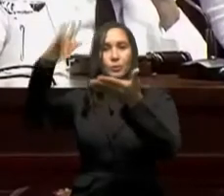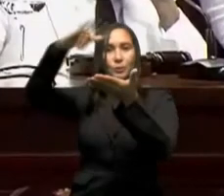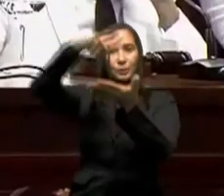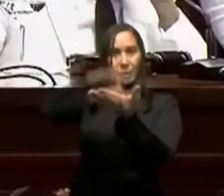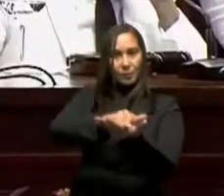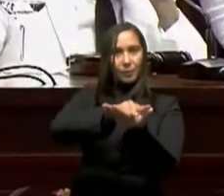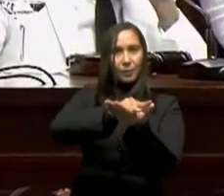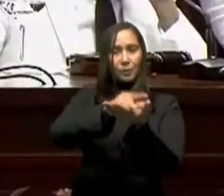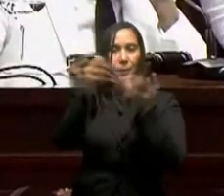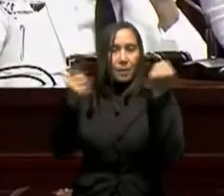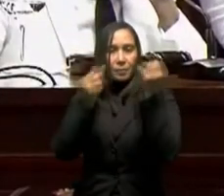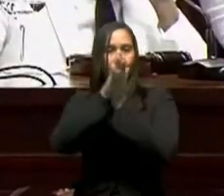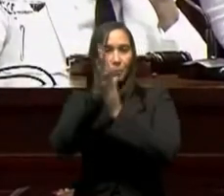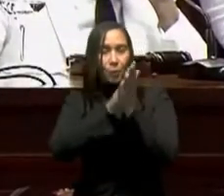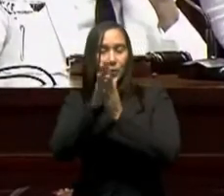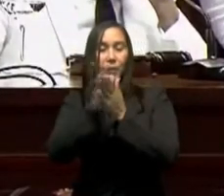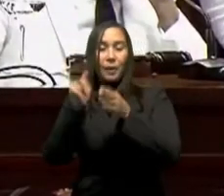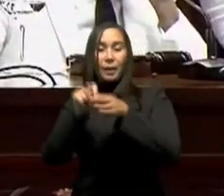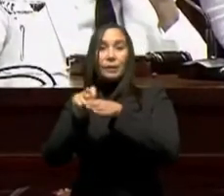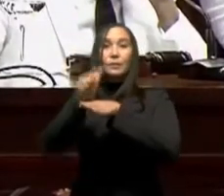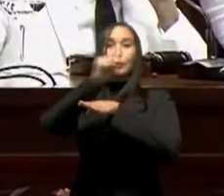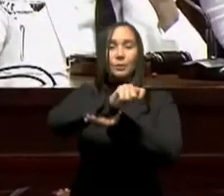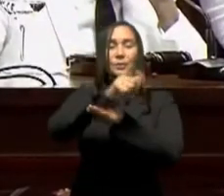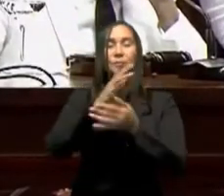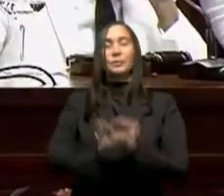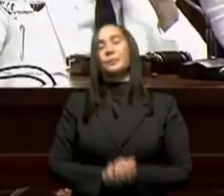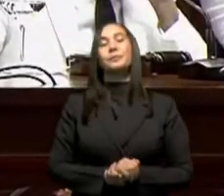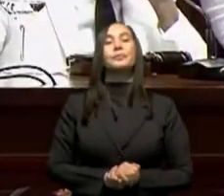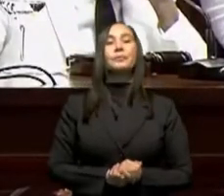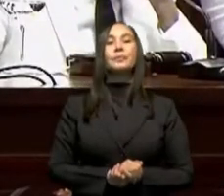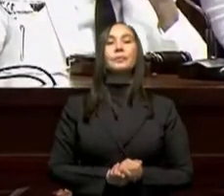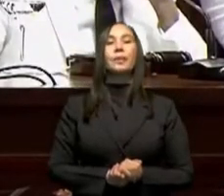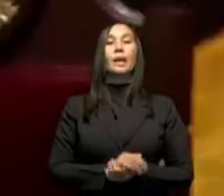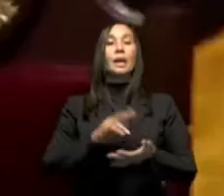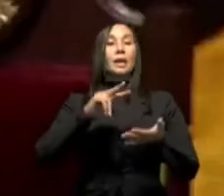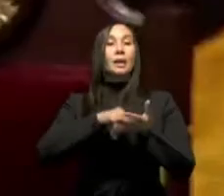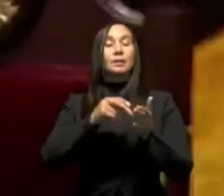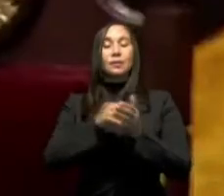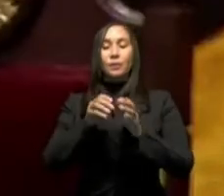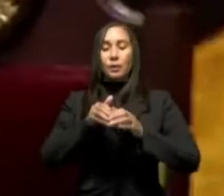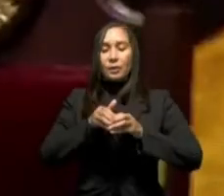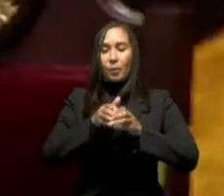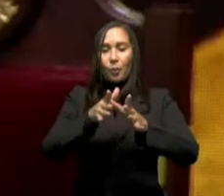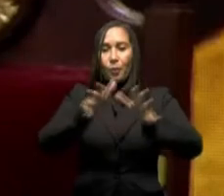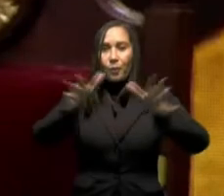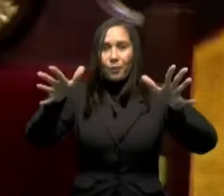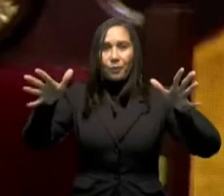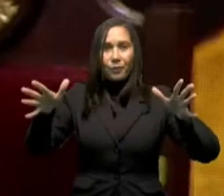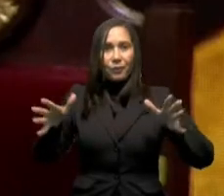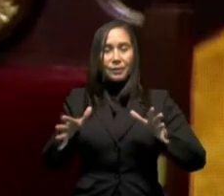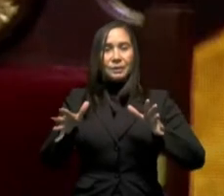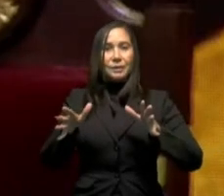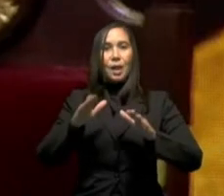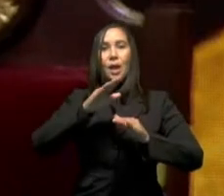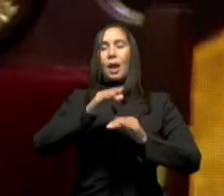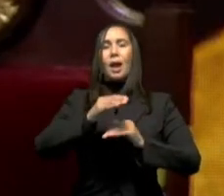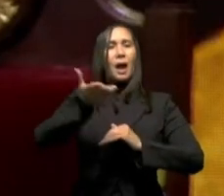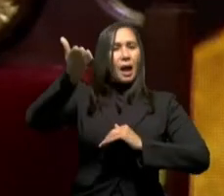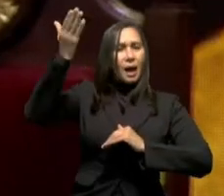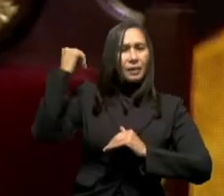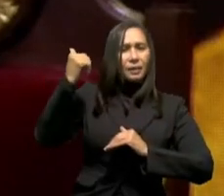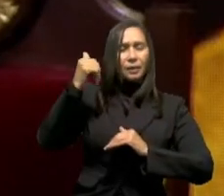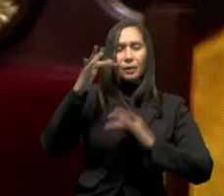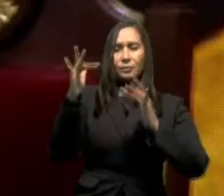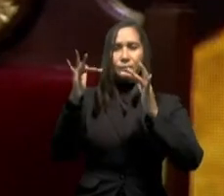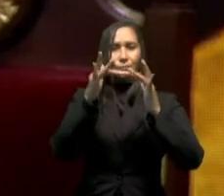por el turismo en el sur. En términos logísticos, estamos en franca expansión. Nunca hemos estado mejor